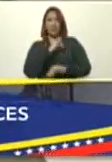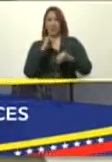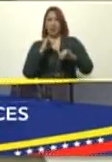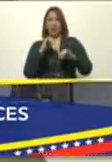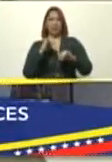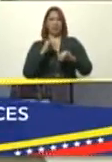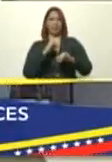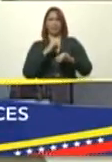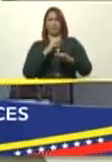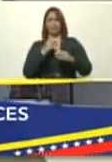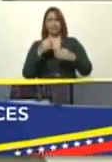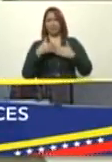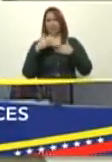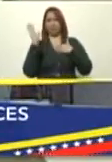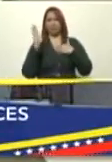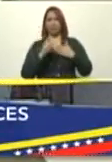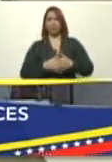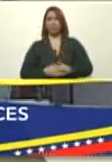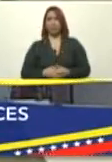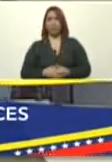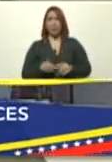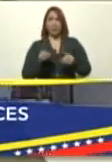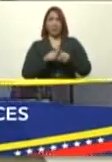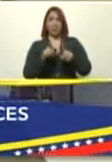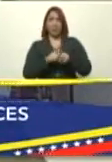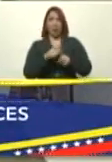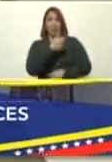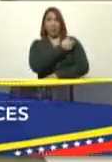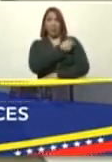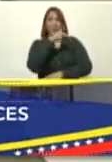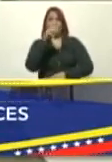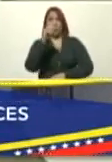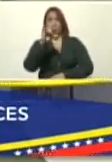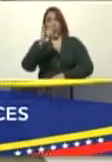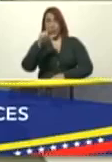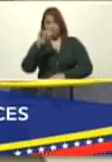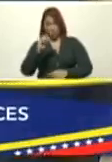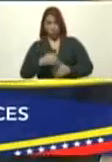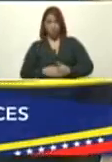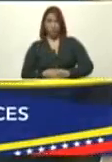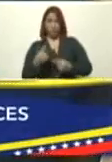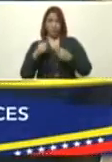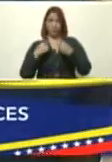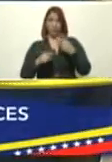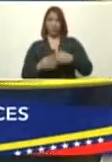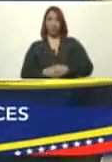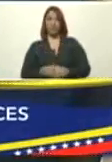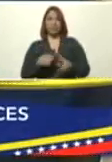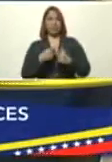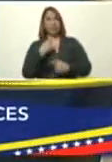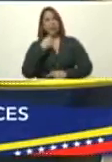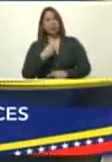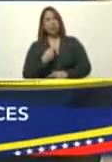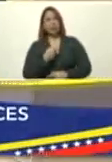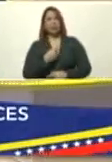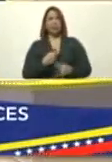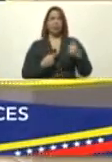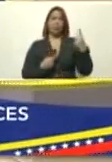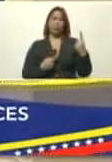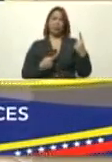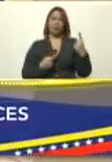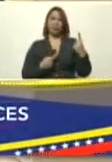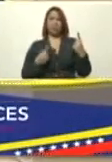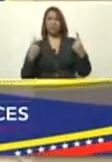vida. Como la vacuna del polio, etcétera. Entonces yo decía, 1 de 2